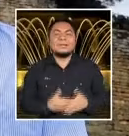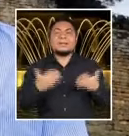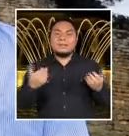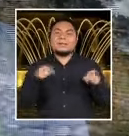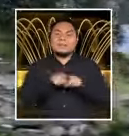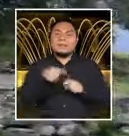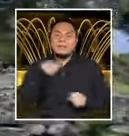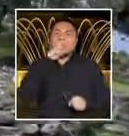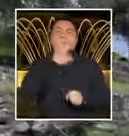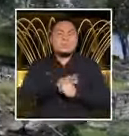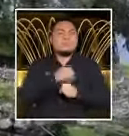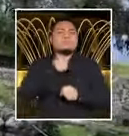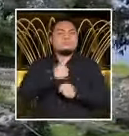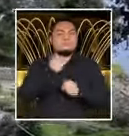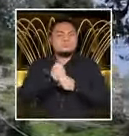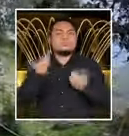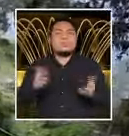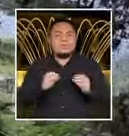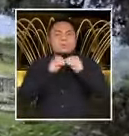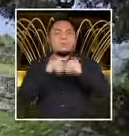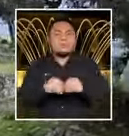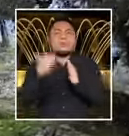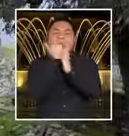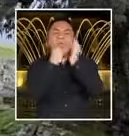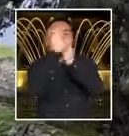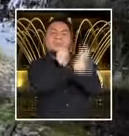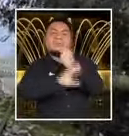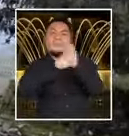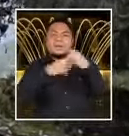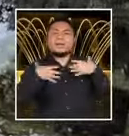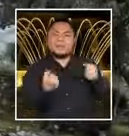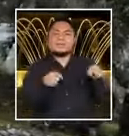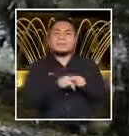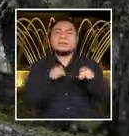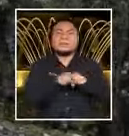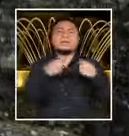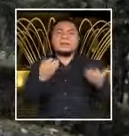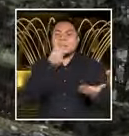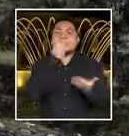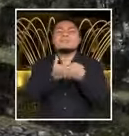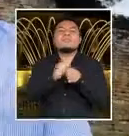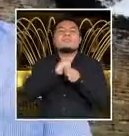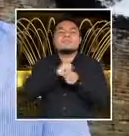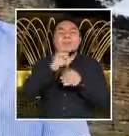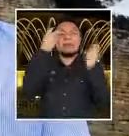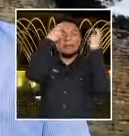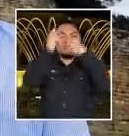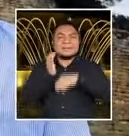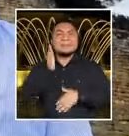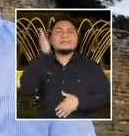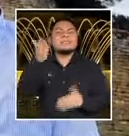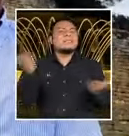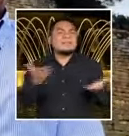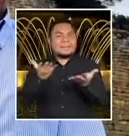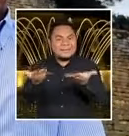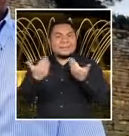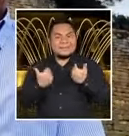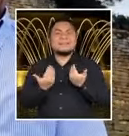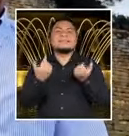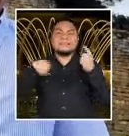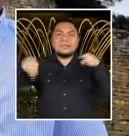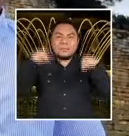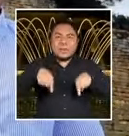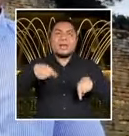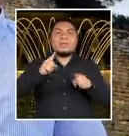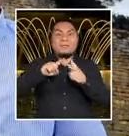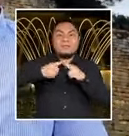nuestro compromiso para incorporar los protocolos sanitarios y las buenas prácticas de viaje a fin de recibirlos cuando sea